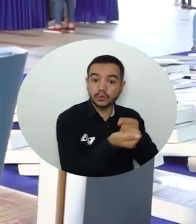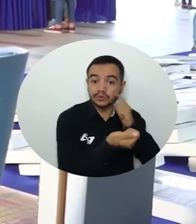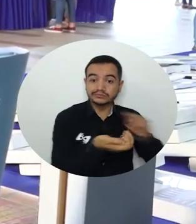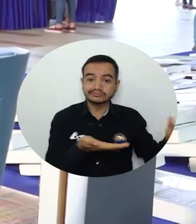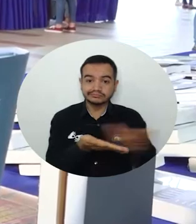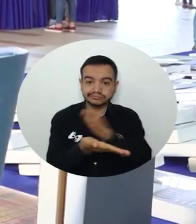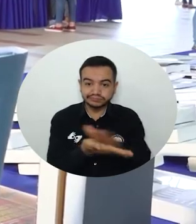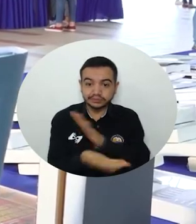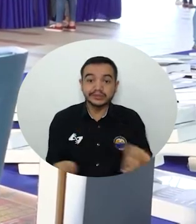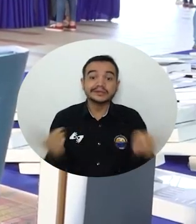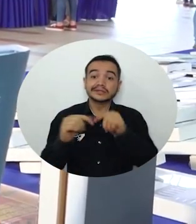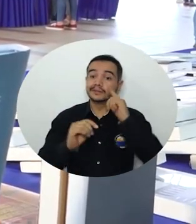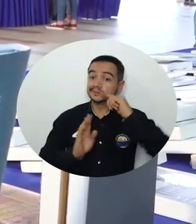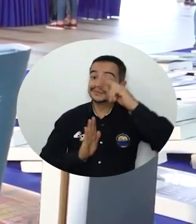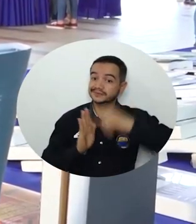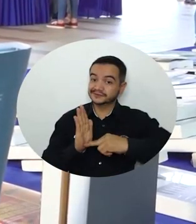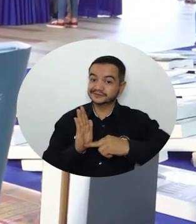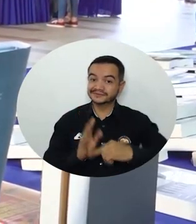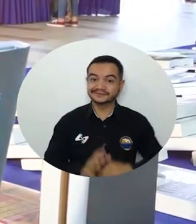lectura.